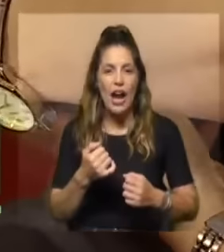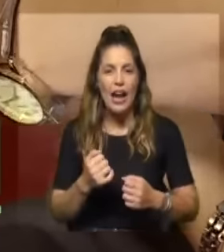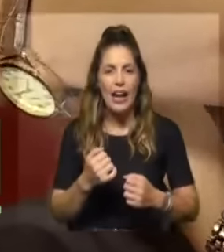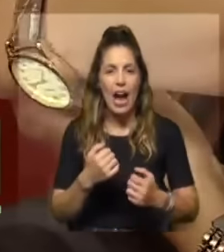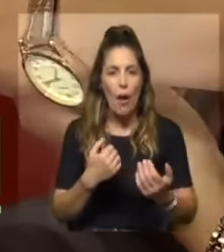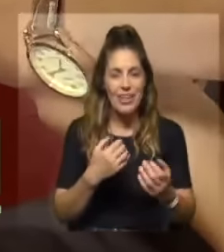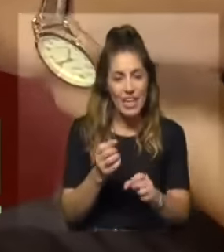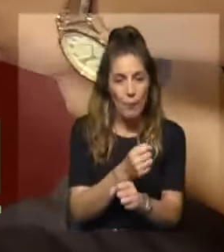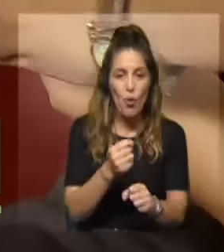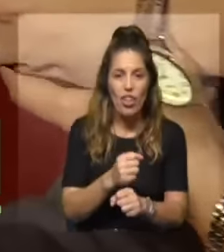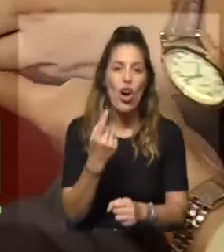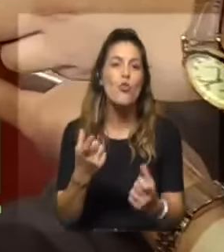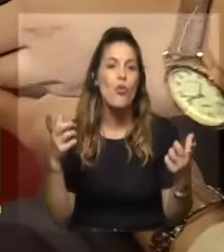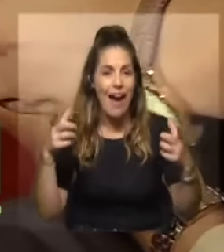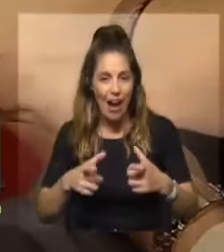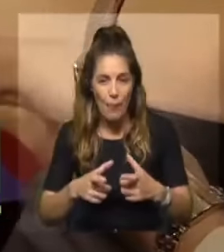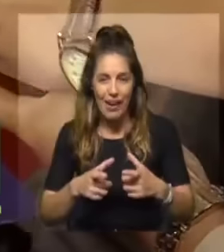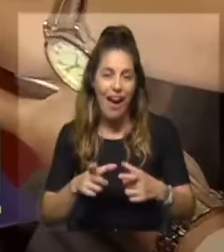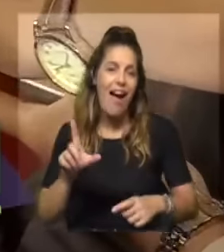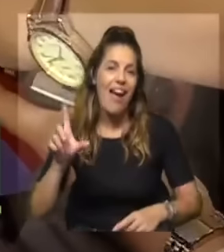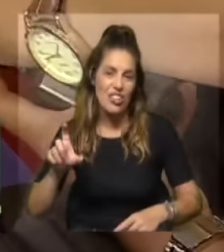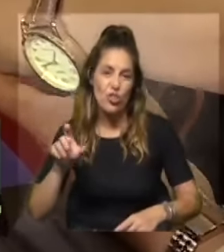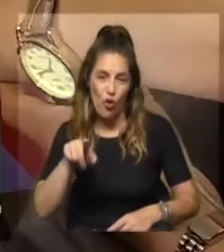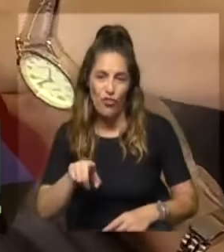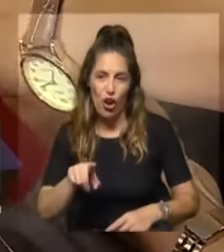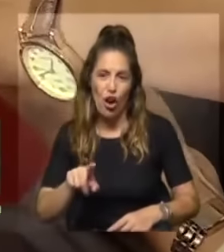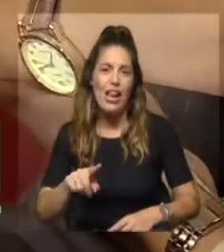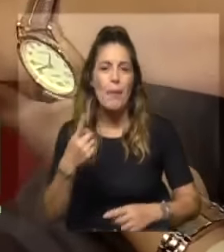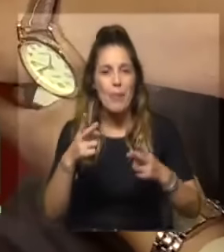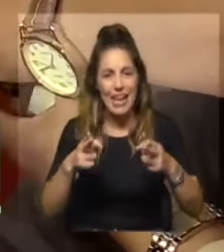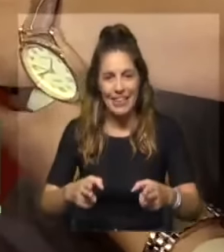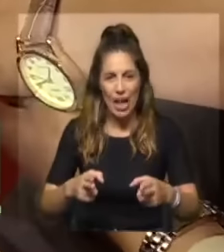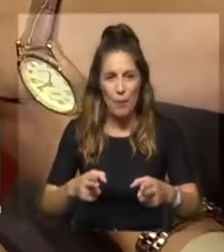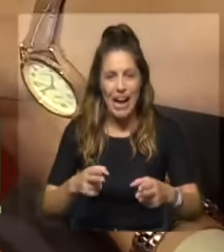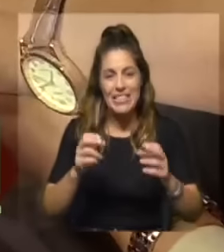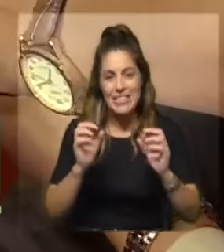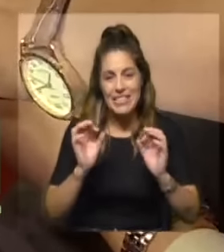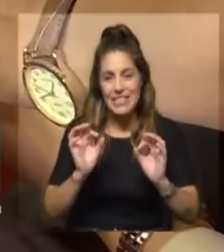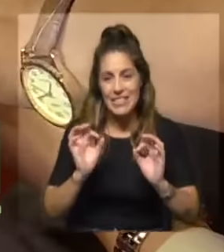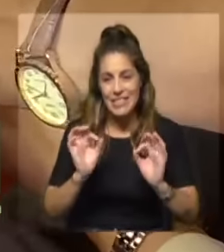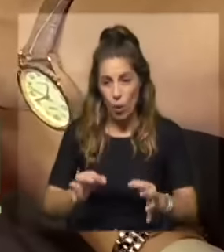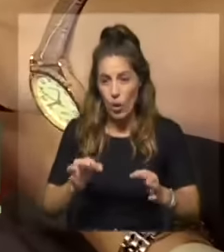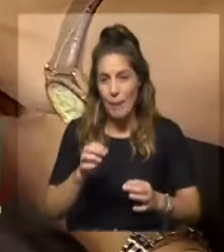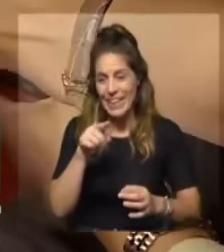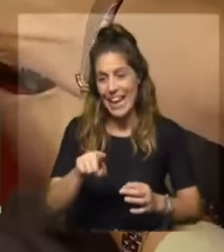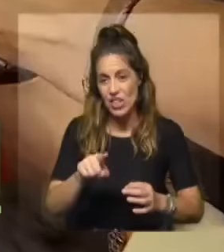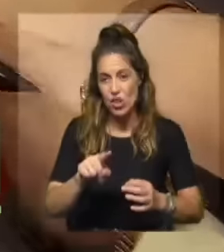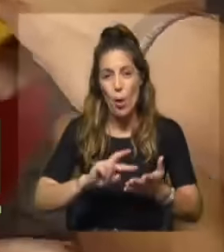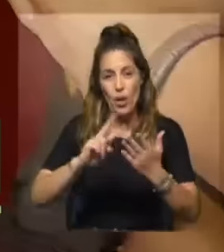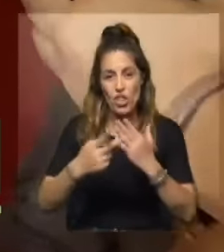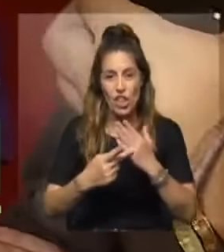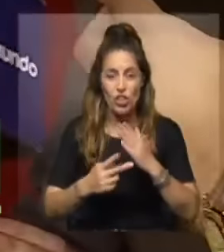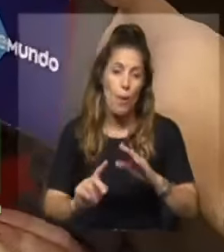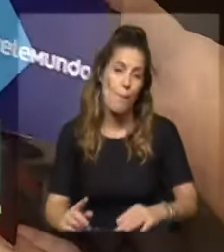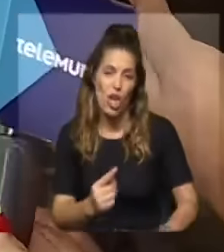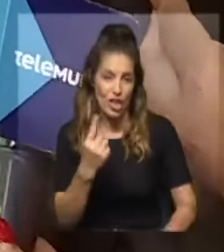y ser aprobados es obvio que va a ser la primera etapa legislativa seguramente los proyectos de ley que van a tener prioridad argimón